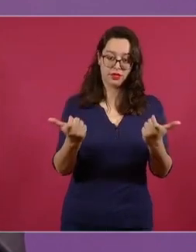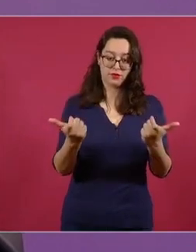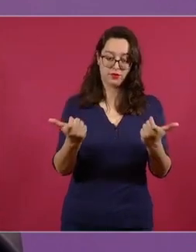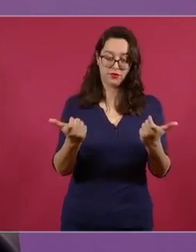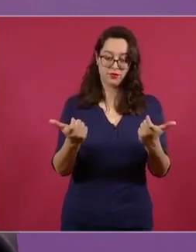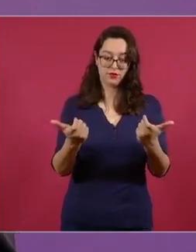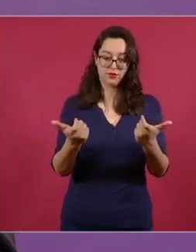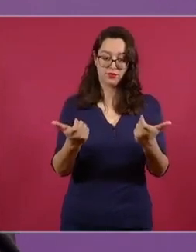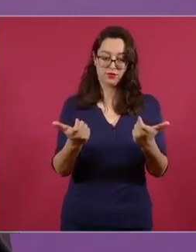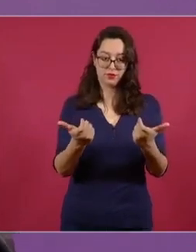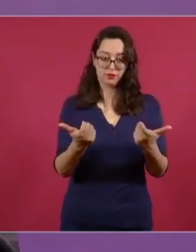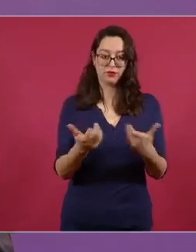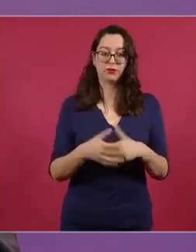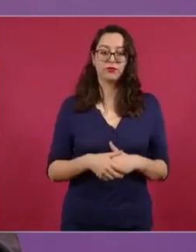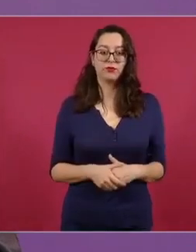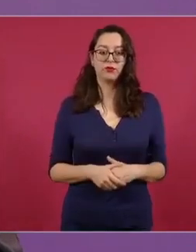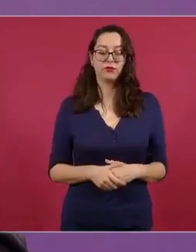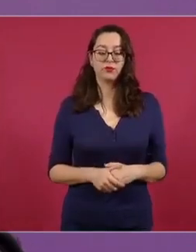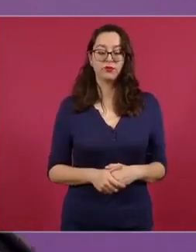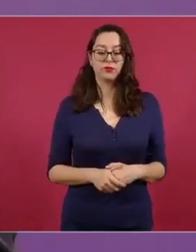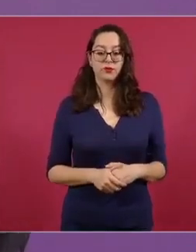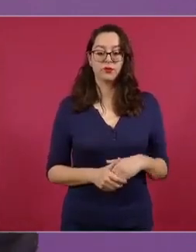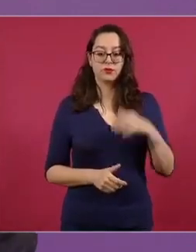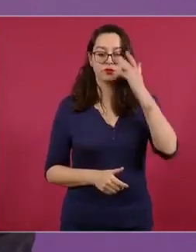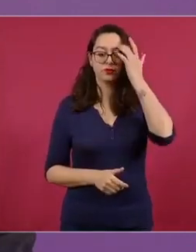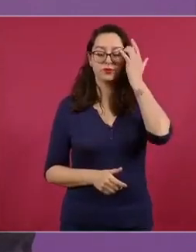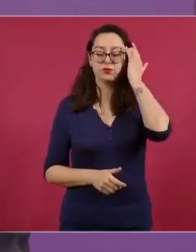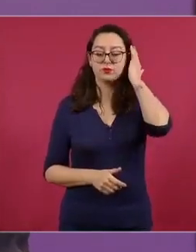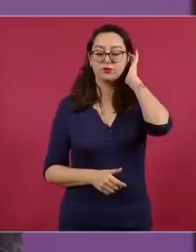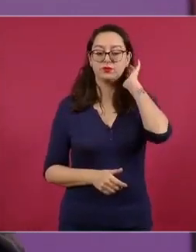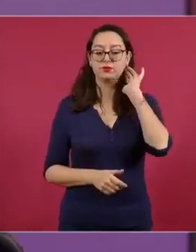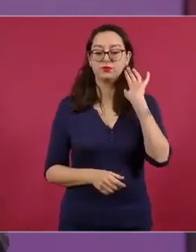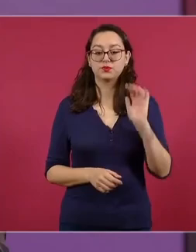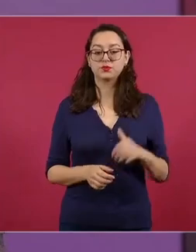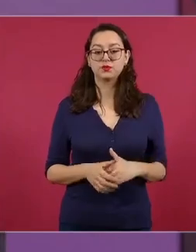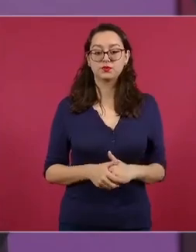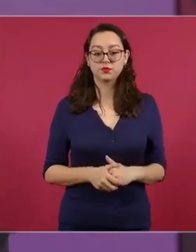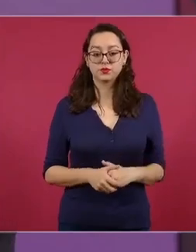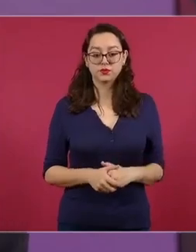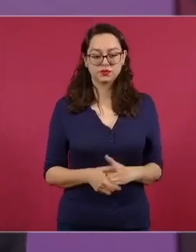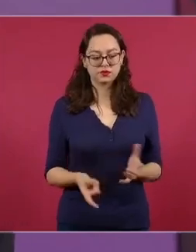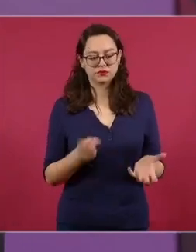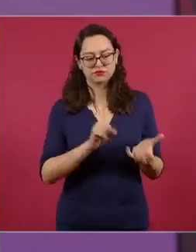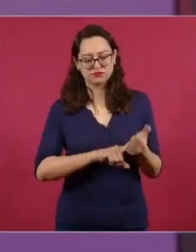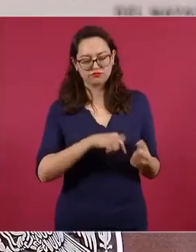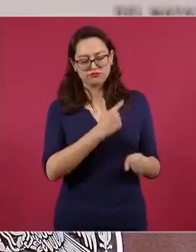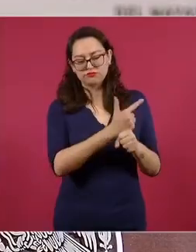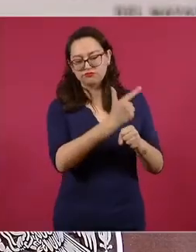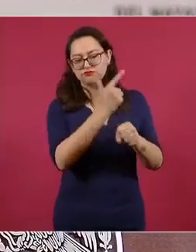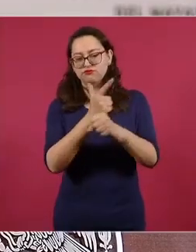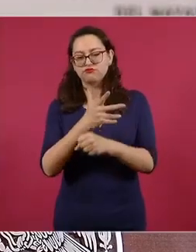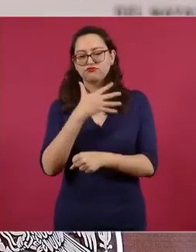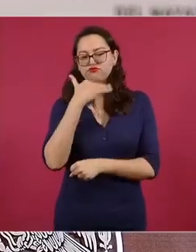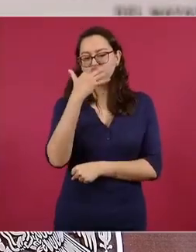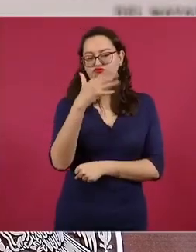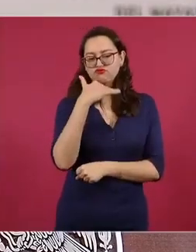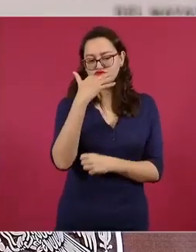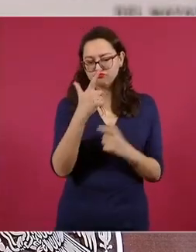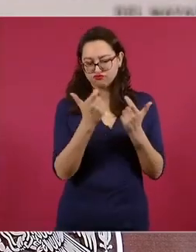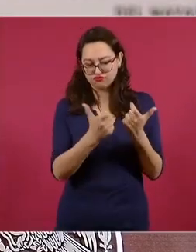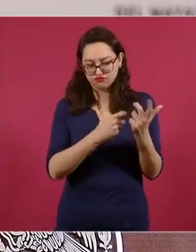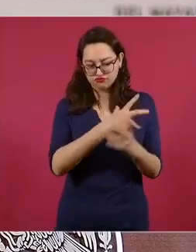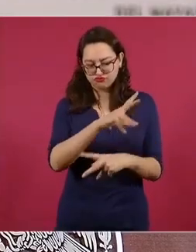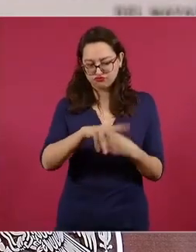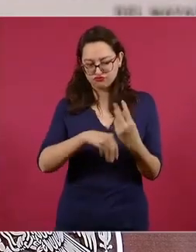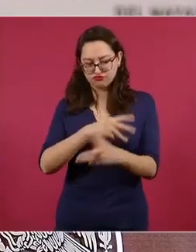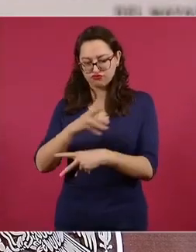y las actividades ilícitas vinculadas al lavado de dinero. Como ustedes saben,